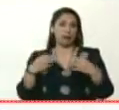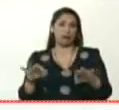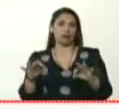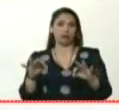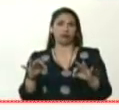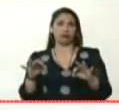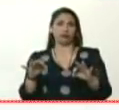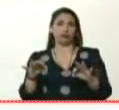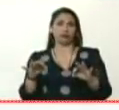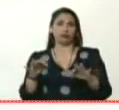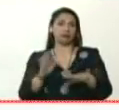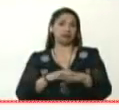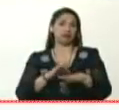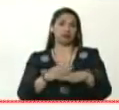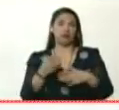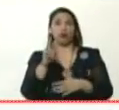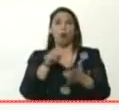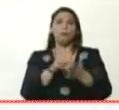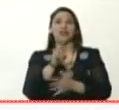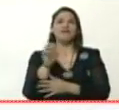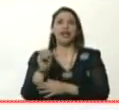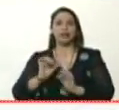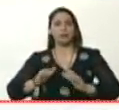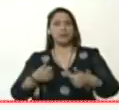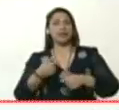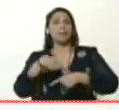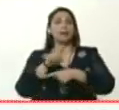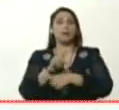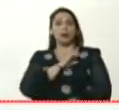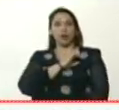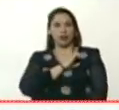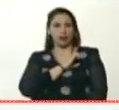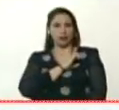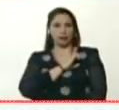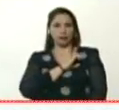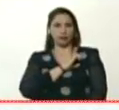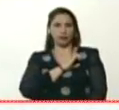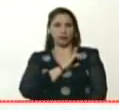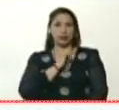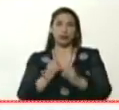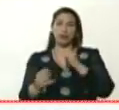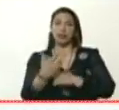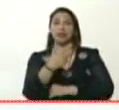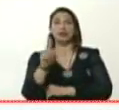Nada. Lo que pasa es que el 2020 empieza el 1 de enero y